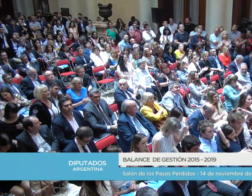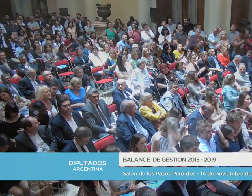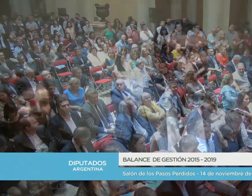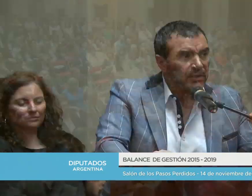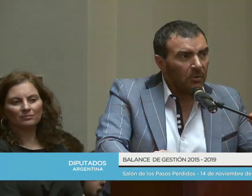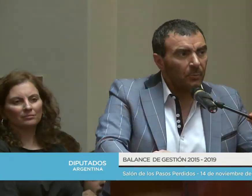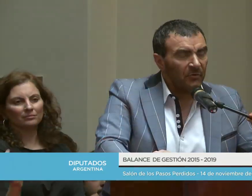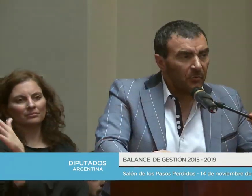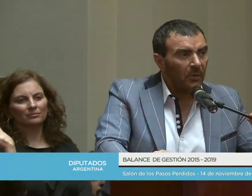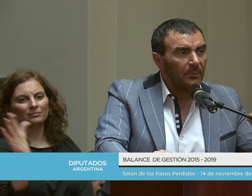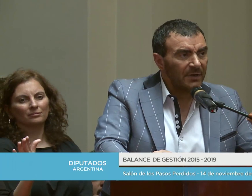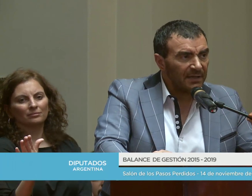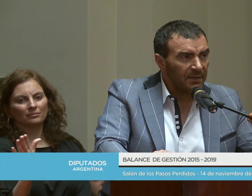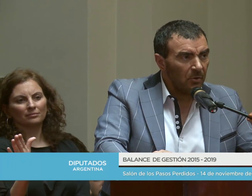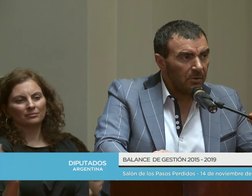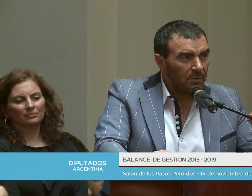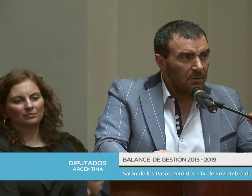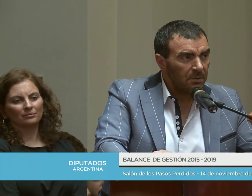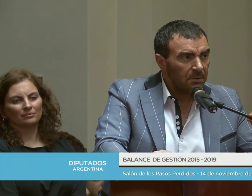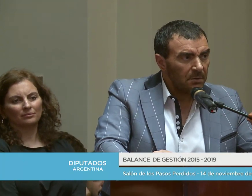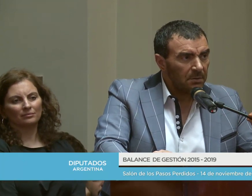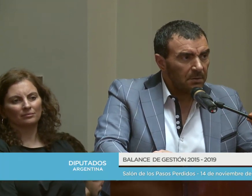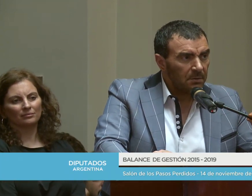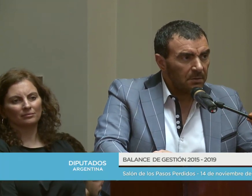porque tienen un sentido profundo democrático,